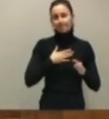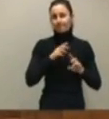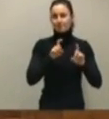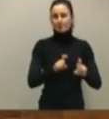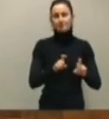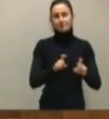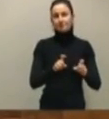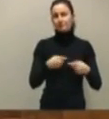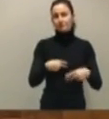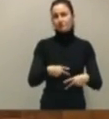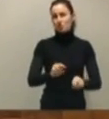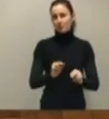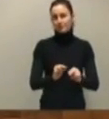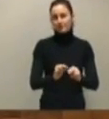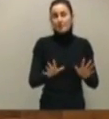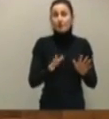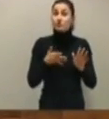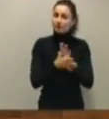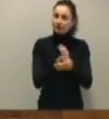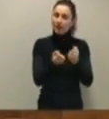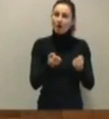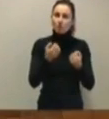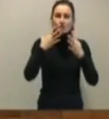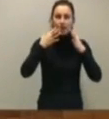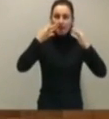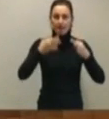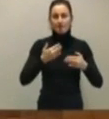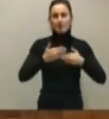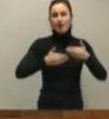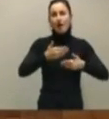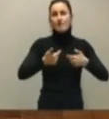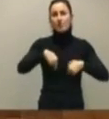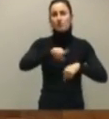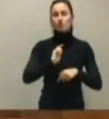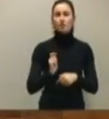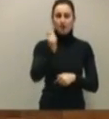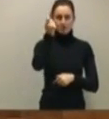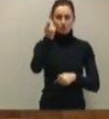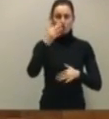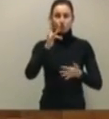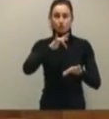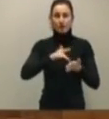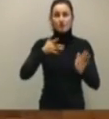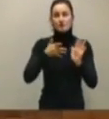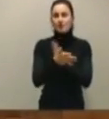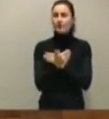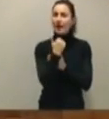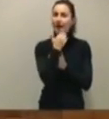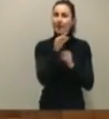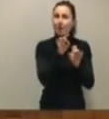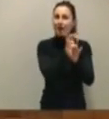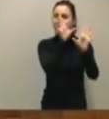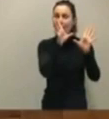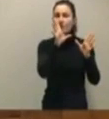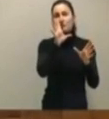No. Pero son ajustes reales. Los avances que hemos logrado en este presupuesto son luces dentro de un panorama